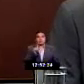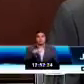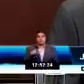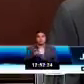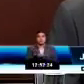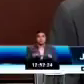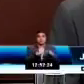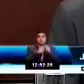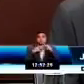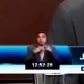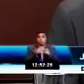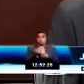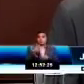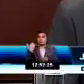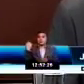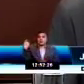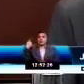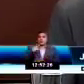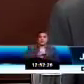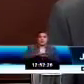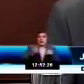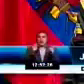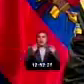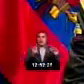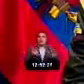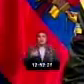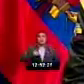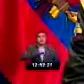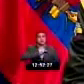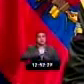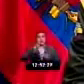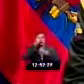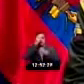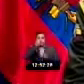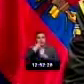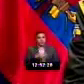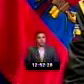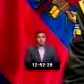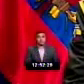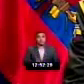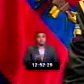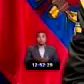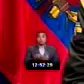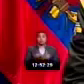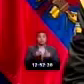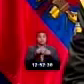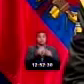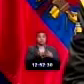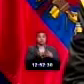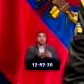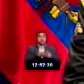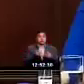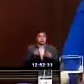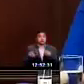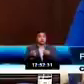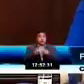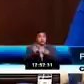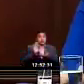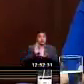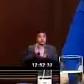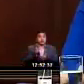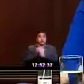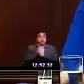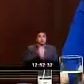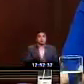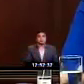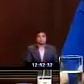se cumplió ya hace unos pocos días. Tenemos un informe. Absolutamente todas las prestaciones de los afiliados se encuentran garantizados. Los procesos